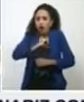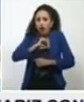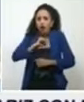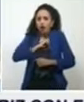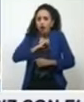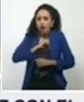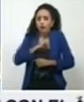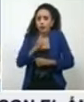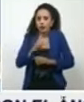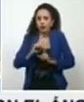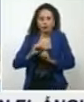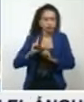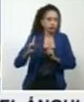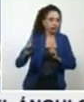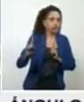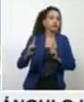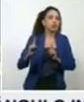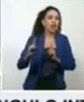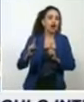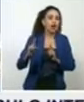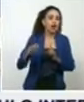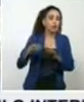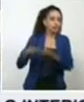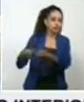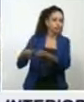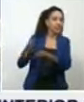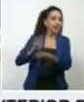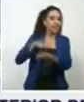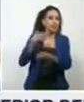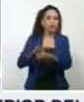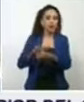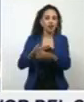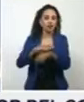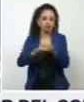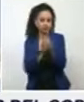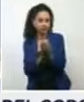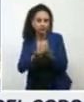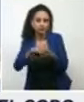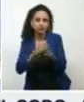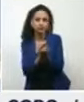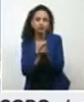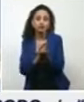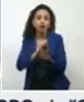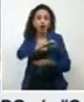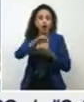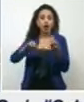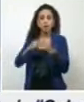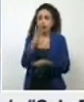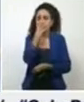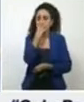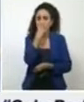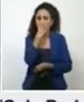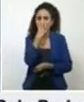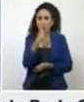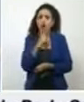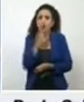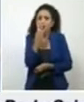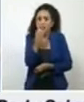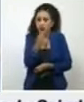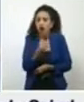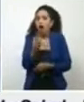después lavarse manos, cambiarse el naso buco cada vez que se humedece. O sea, tiene que tener estos